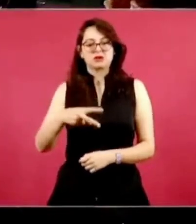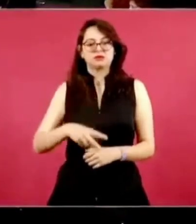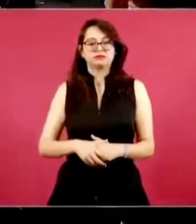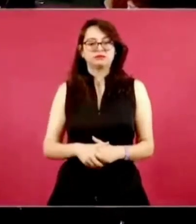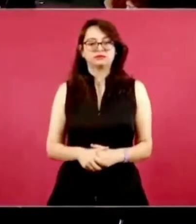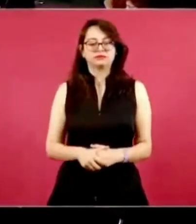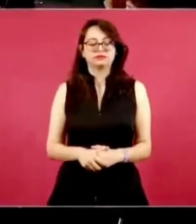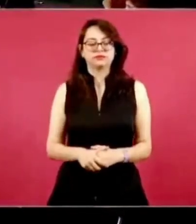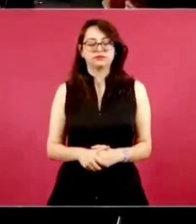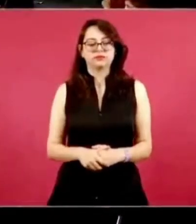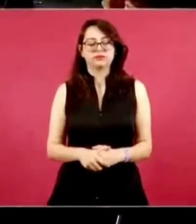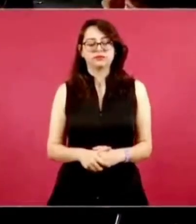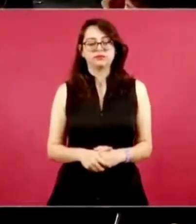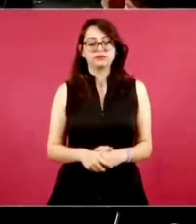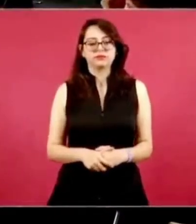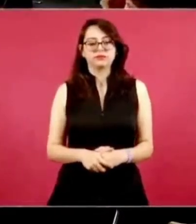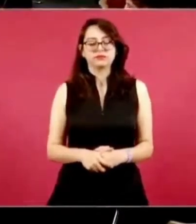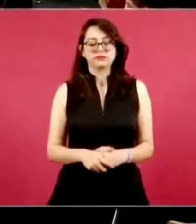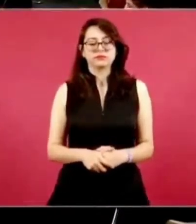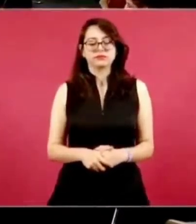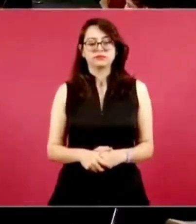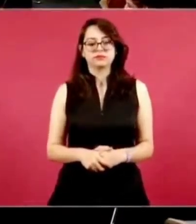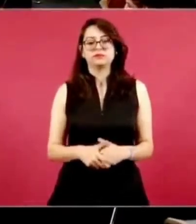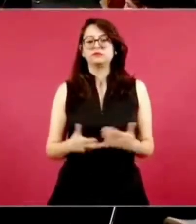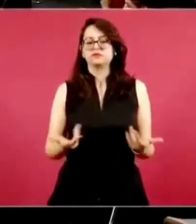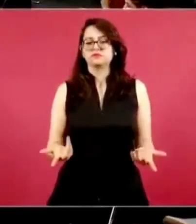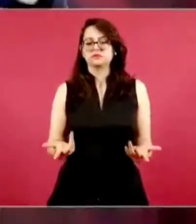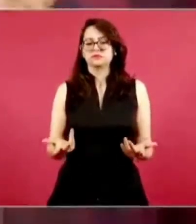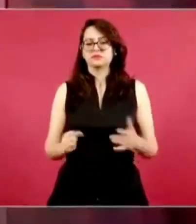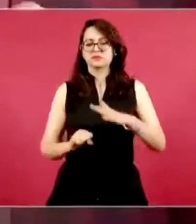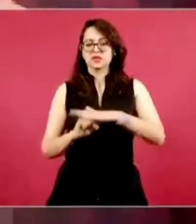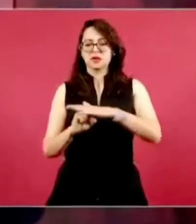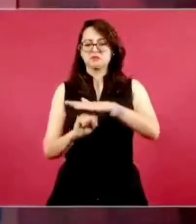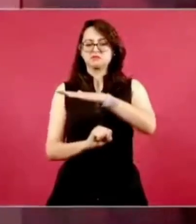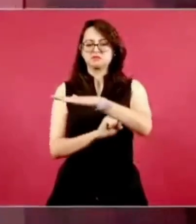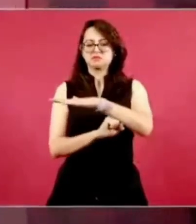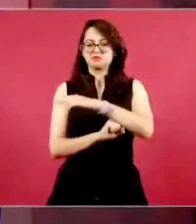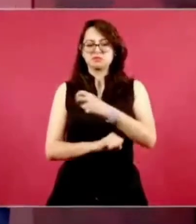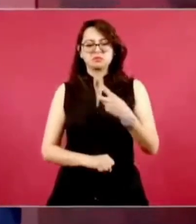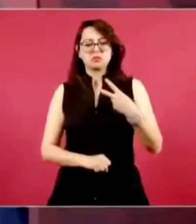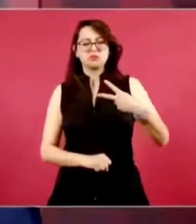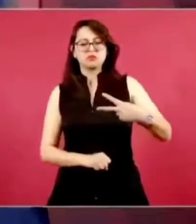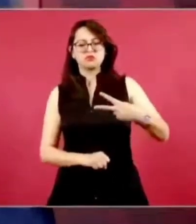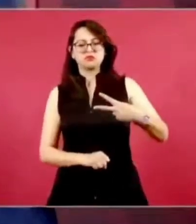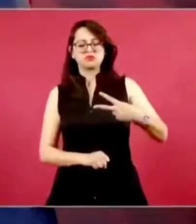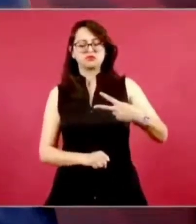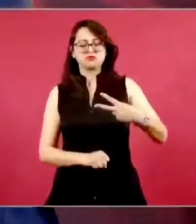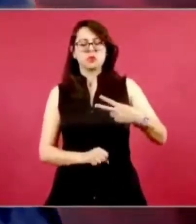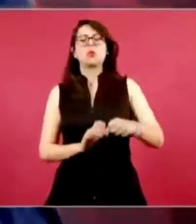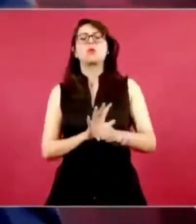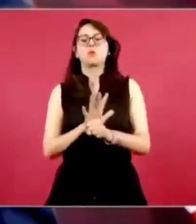en la actualidad. ¿Cuáles son esos dos pilares?